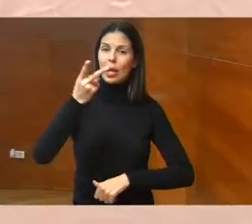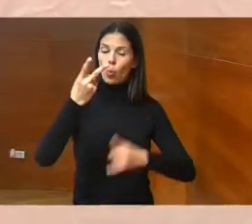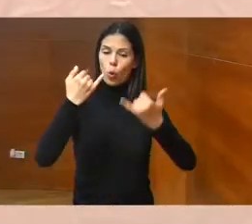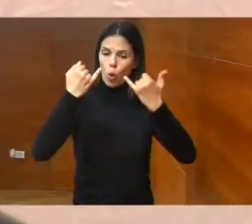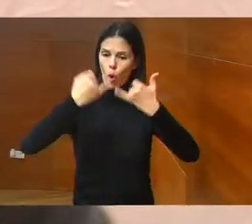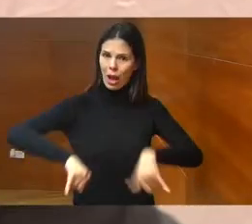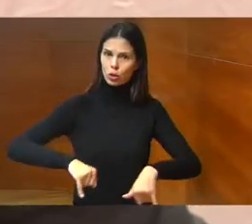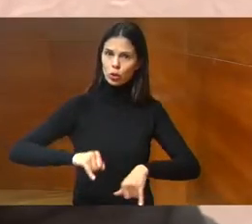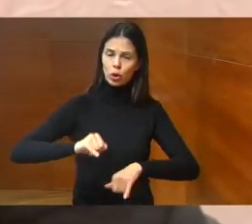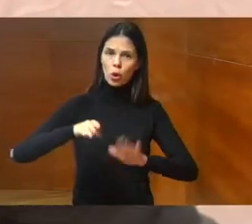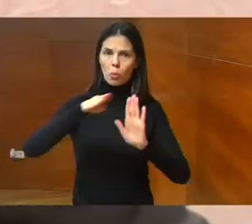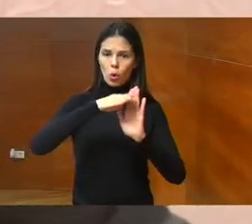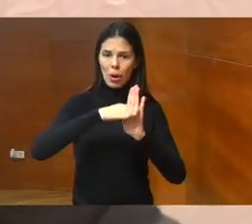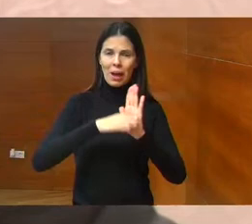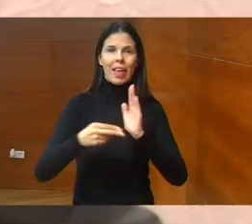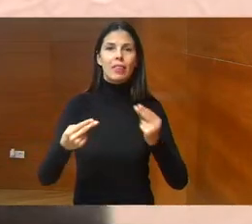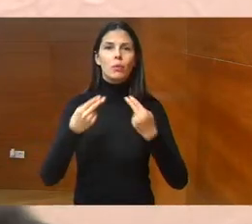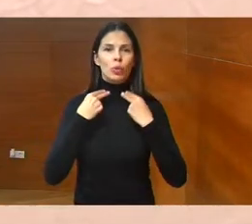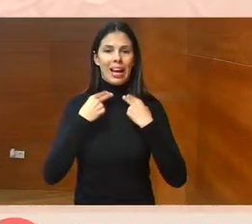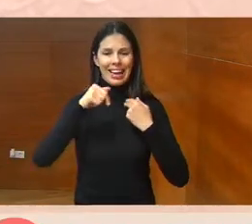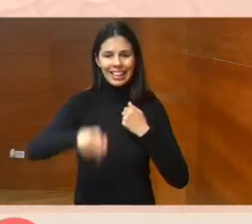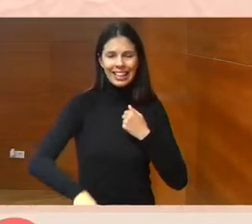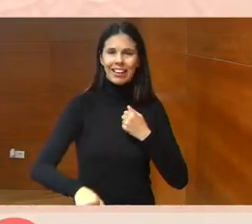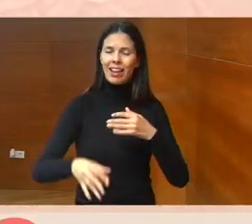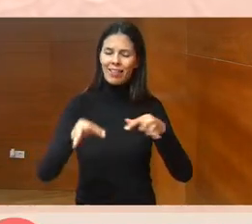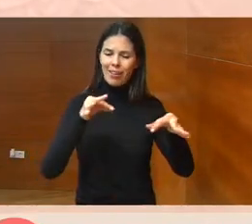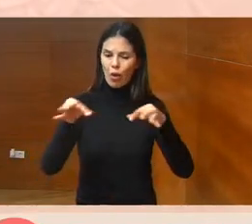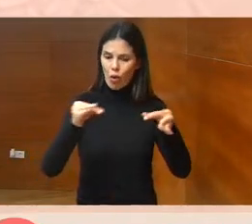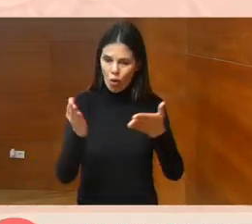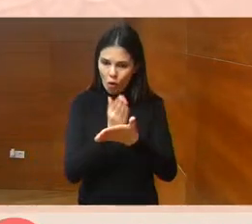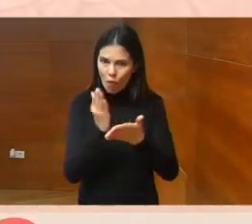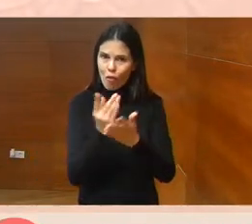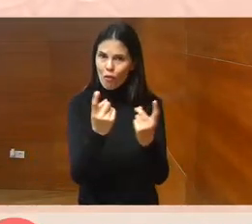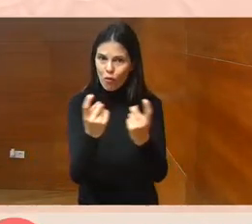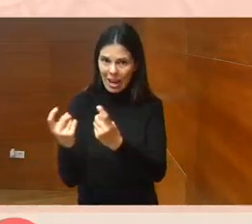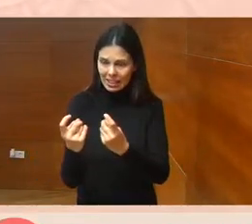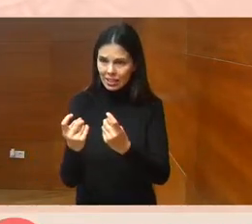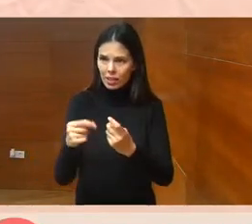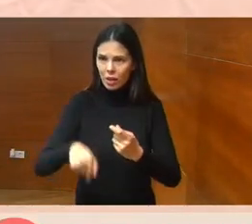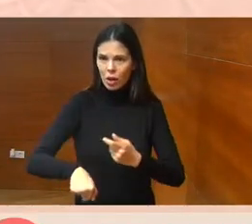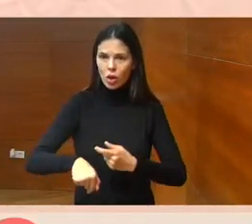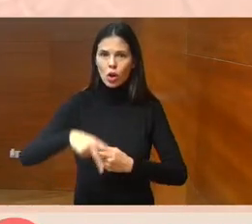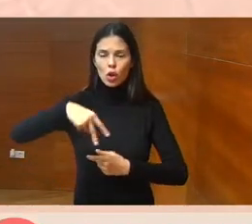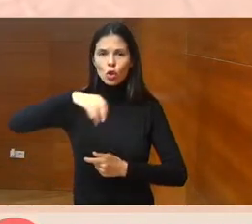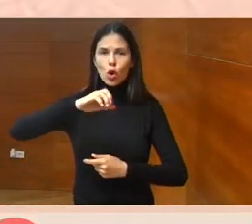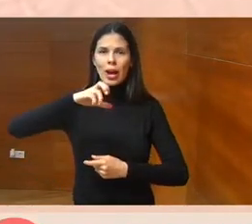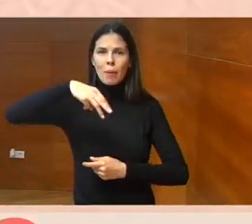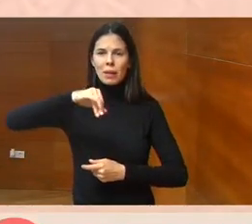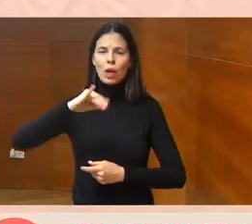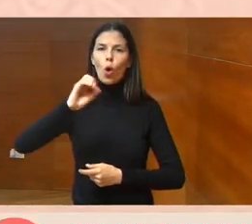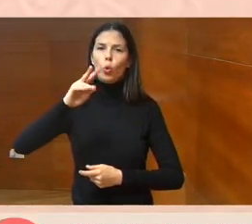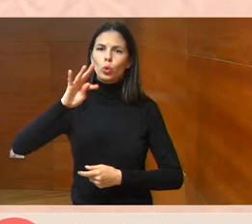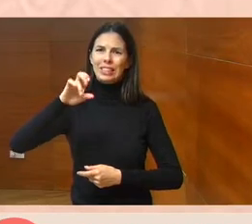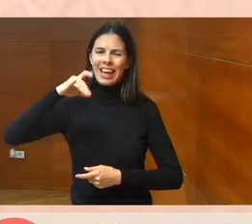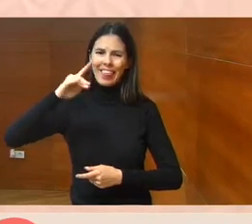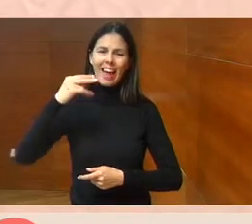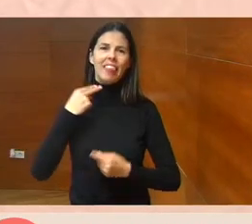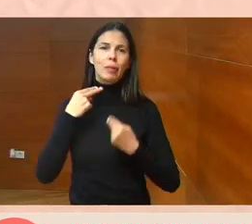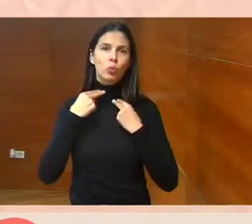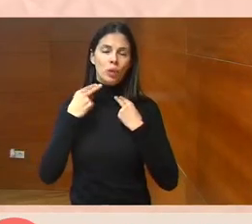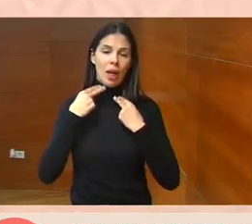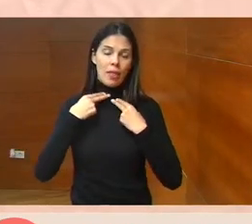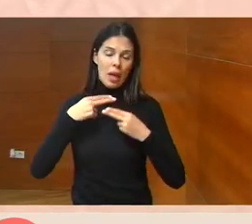no programada la diputación aquí faltan páginas uso 9000 son diputada provincial y esto aquí pues